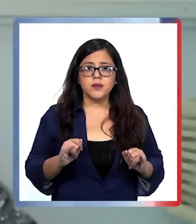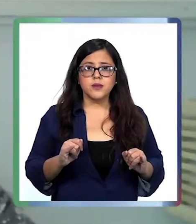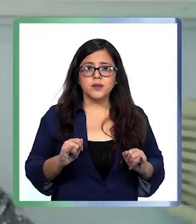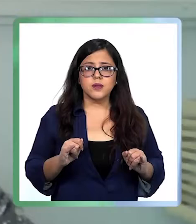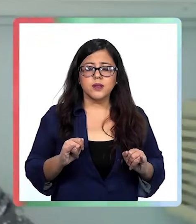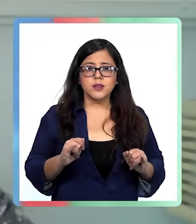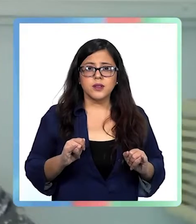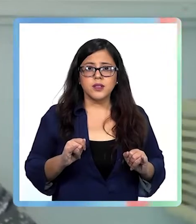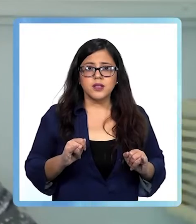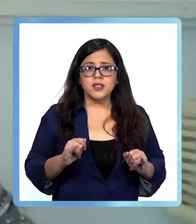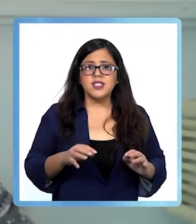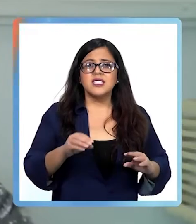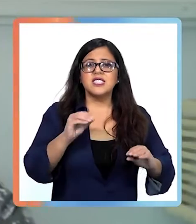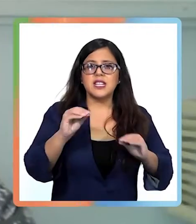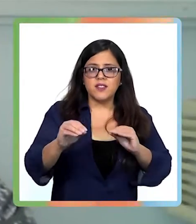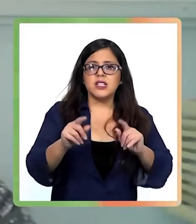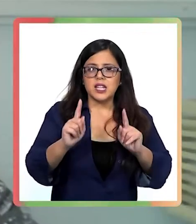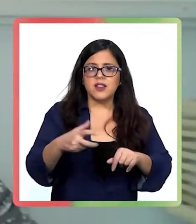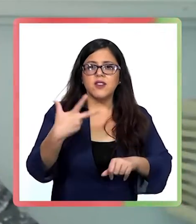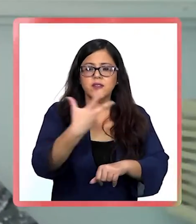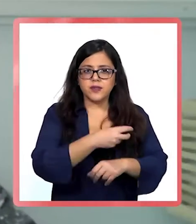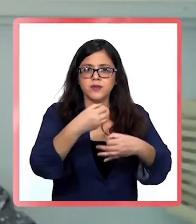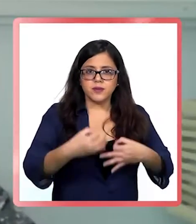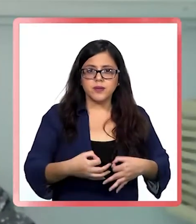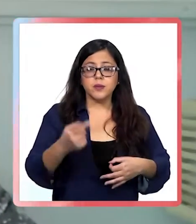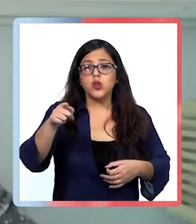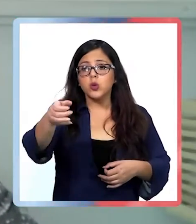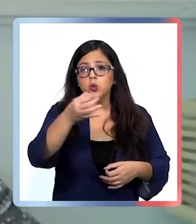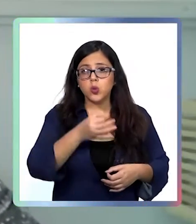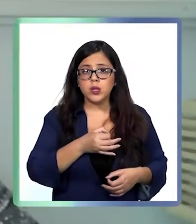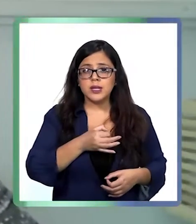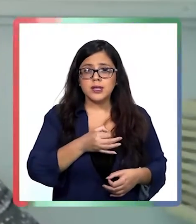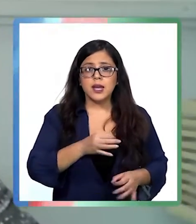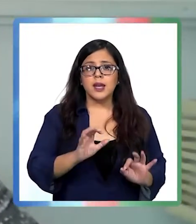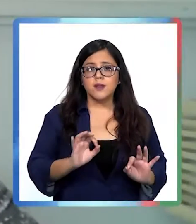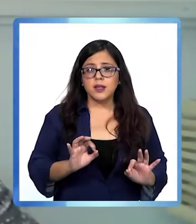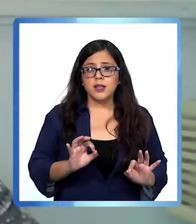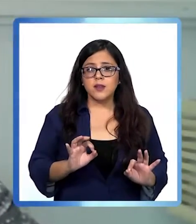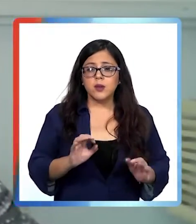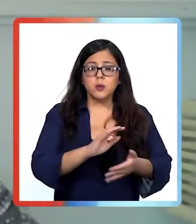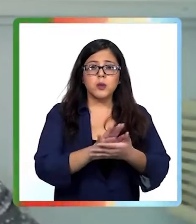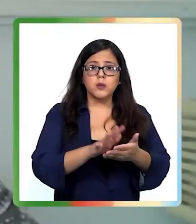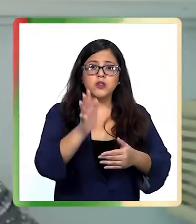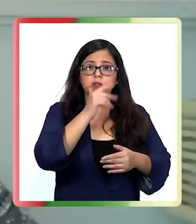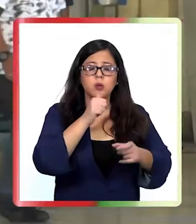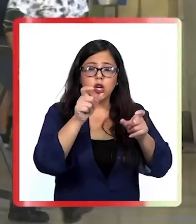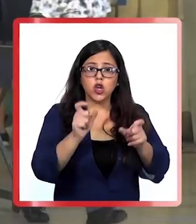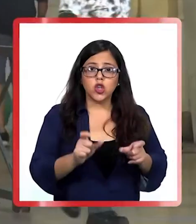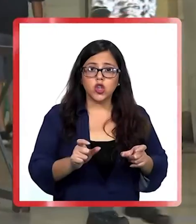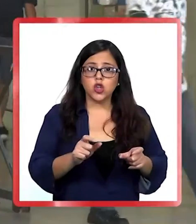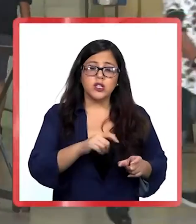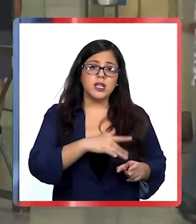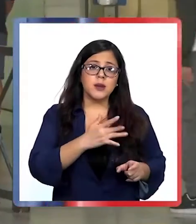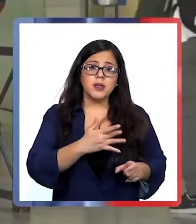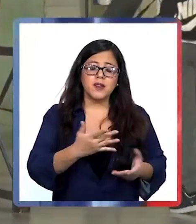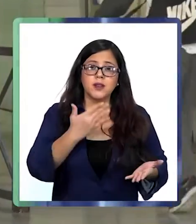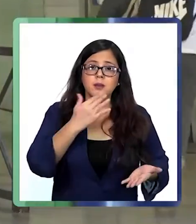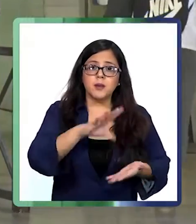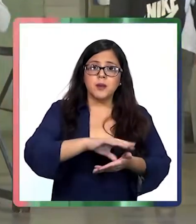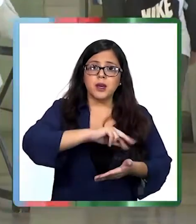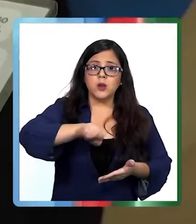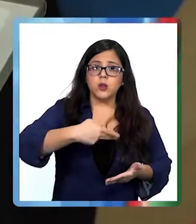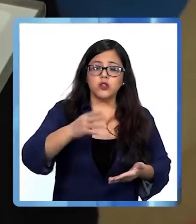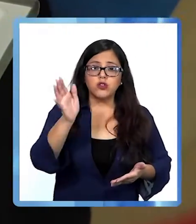es una forma indirecta de indicar que tenga que ser vacunado. Pero lo que tú mencionas es efectivo. Si no hay un control